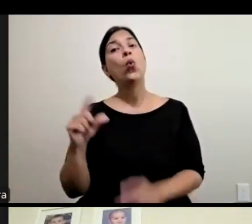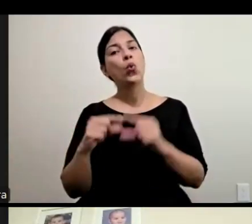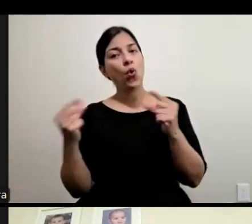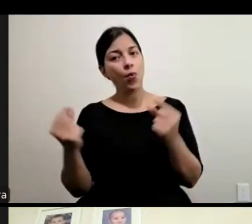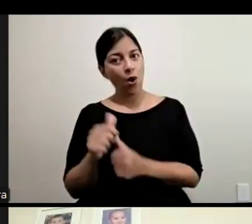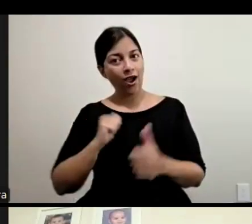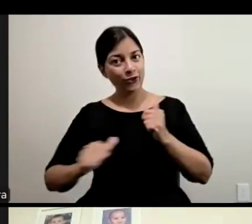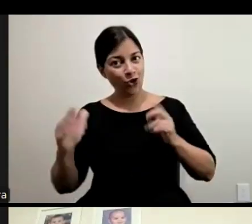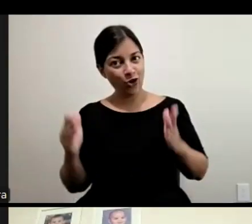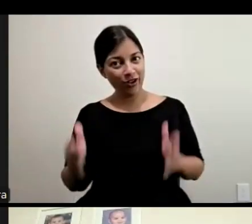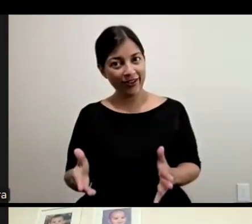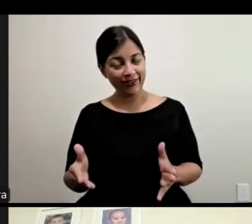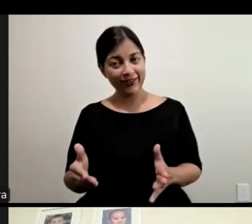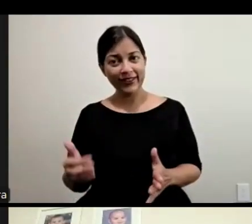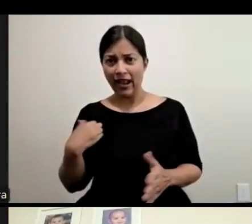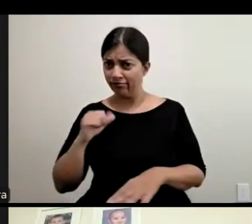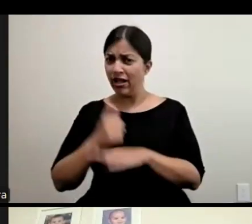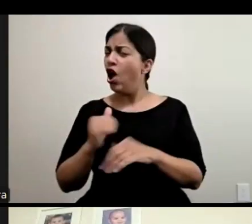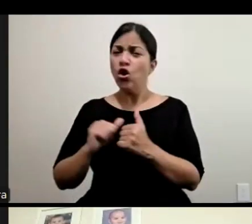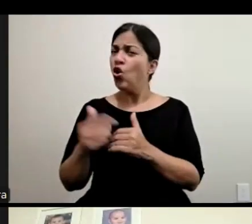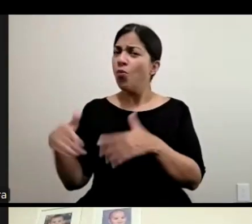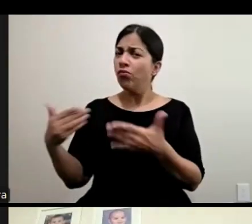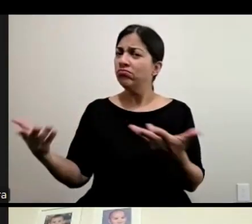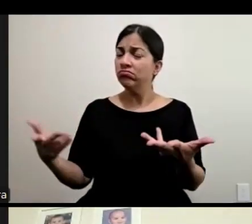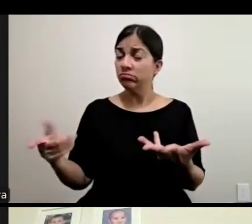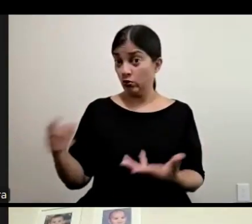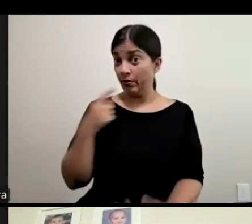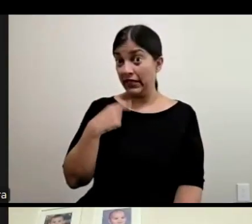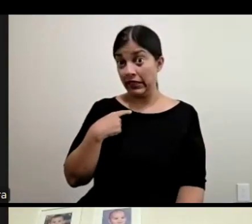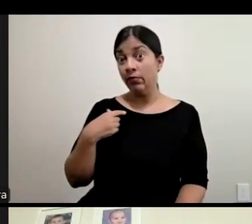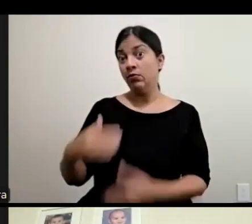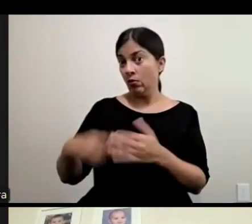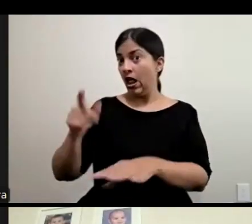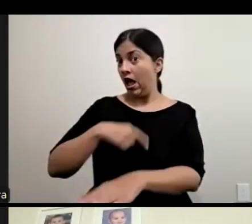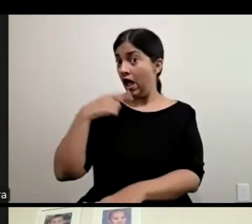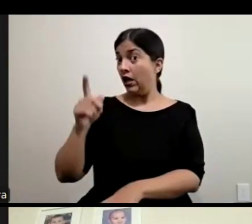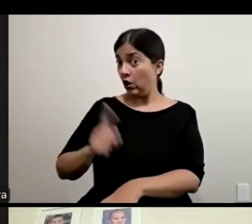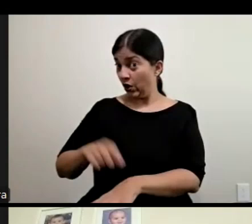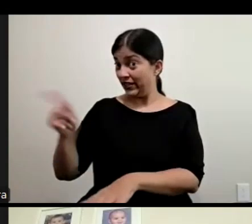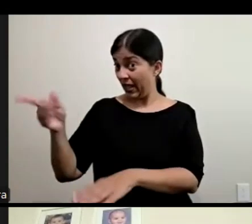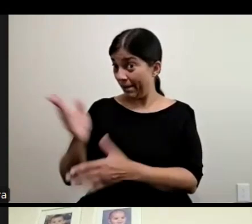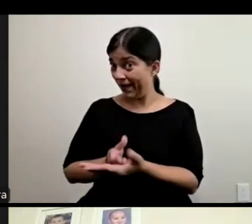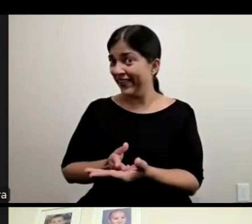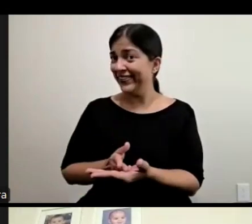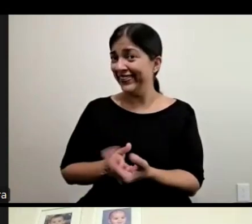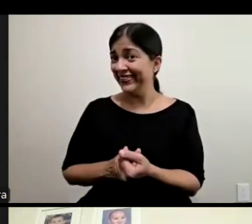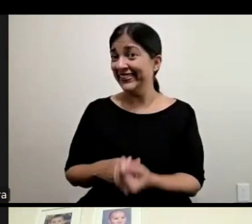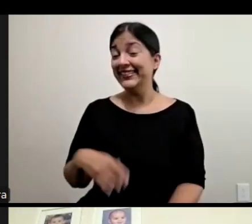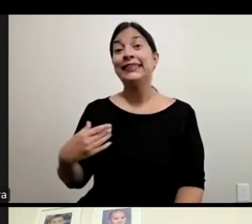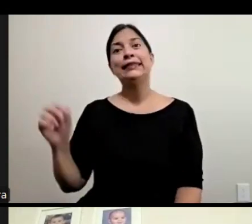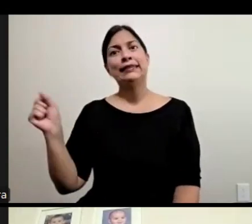actores que tenían que montar. ¿Cómo fue eso? Porque me dices que fue larguísima esa Sí. parte que tenías que montar. Mira cómo era. ¡Ay, qué